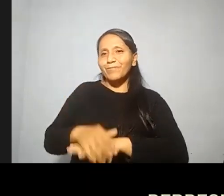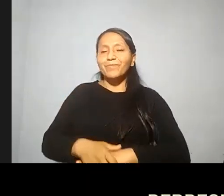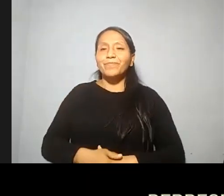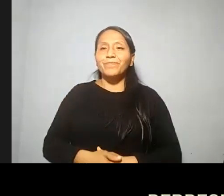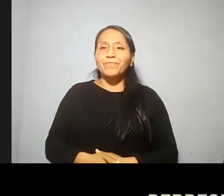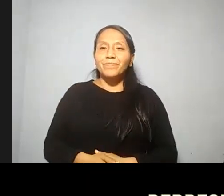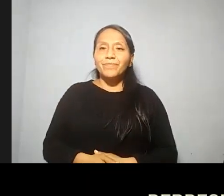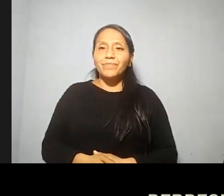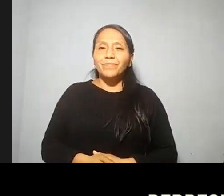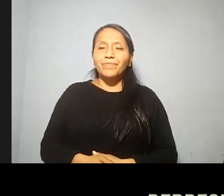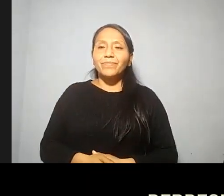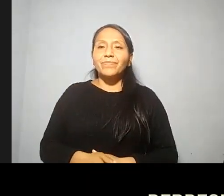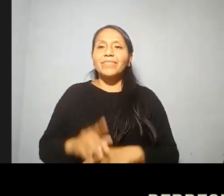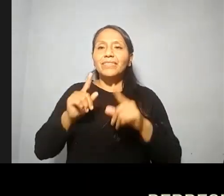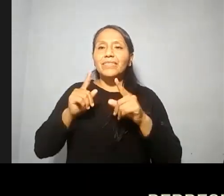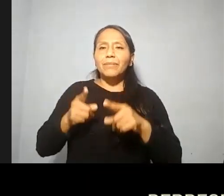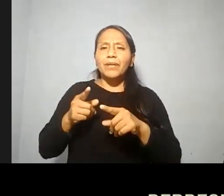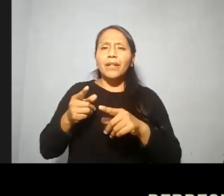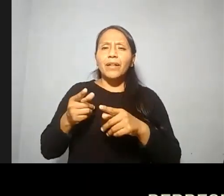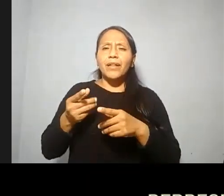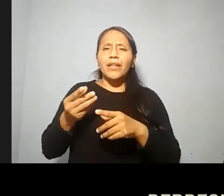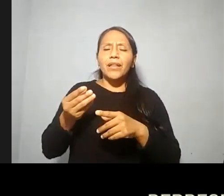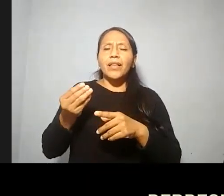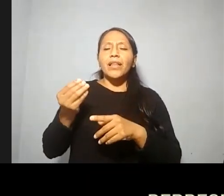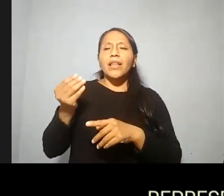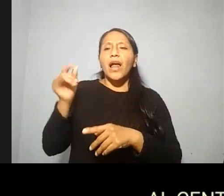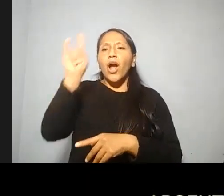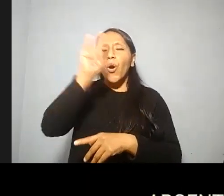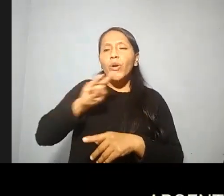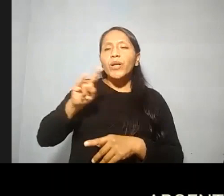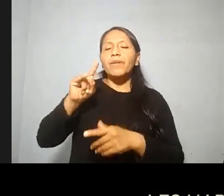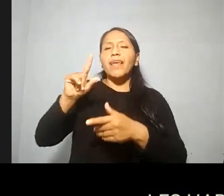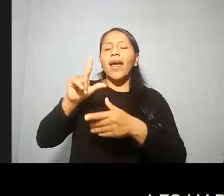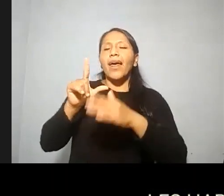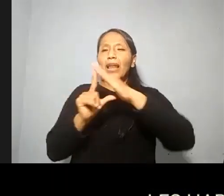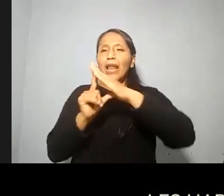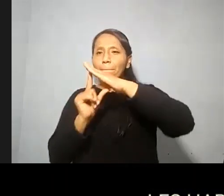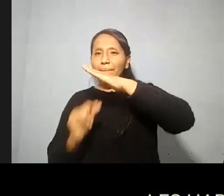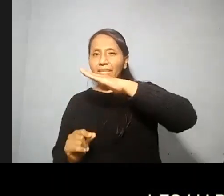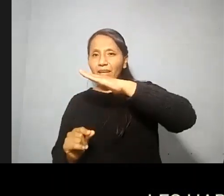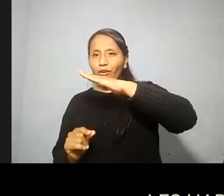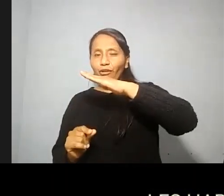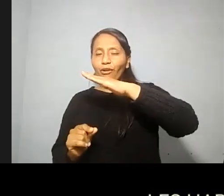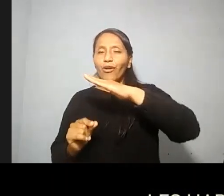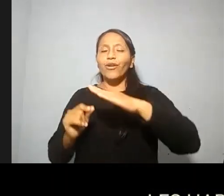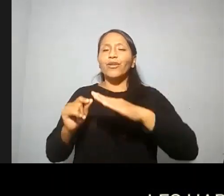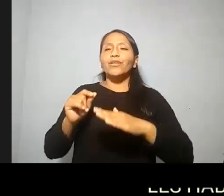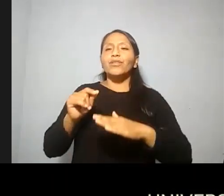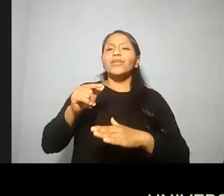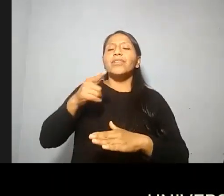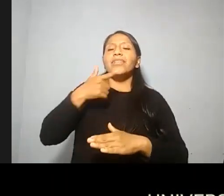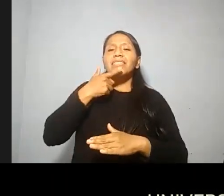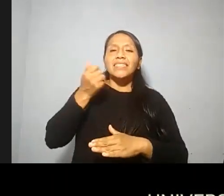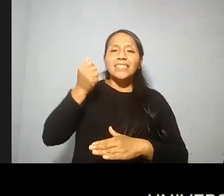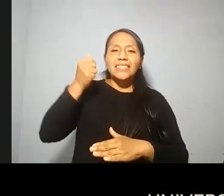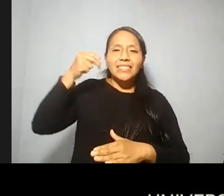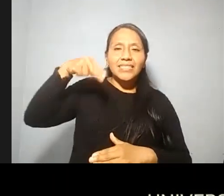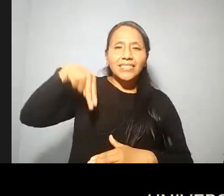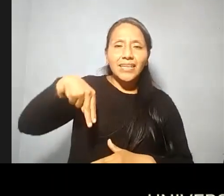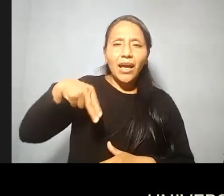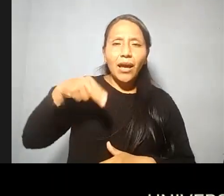Y la Universidad Nacional de la Patagonia, San Juan Bosco, por